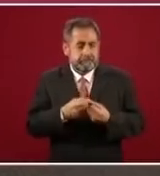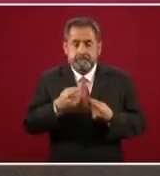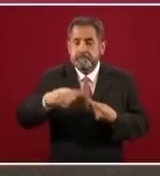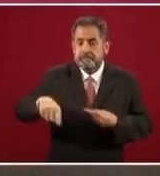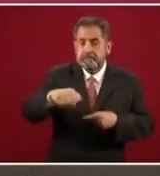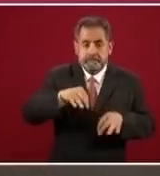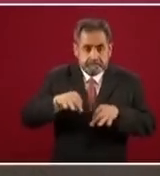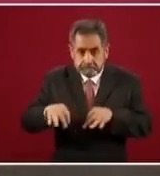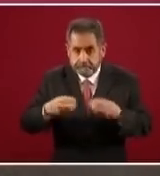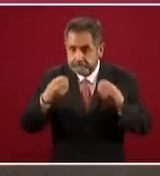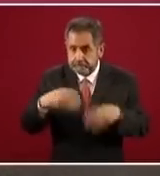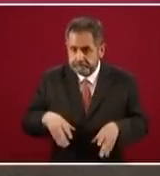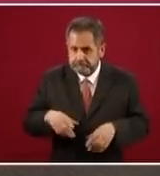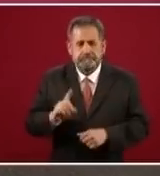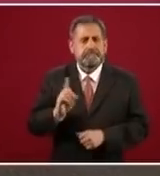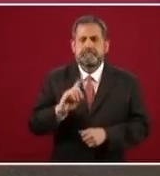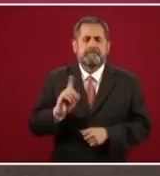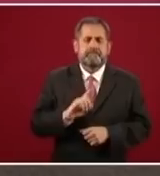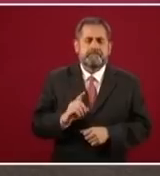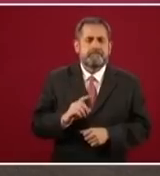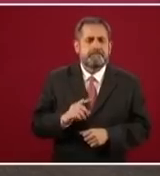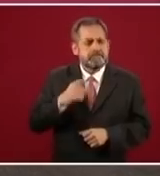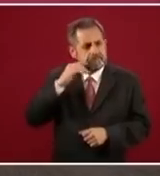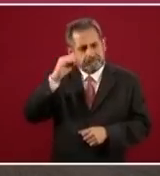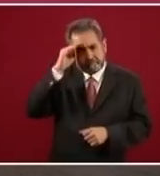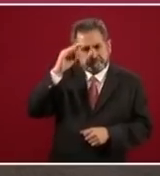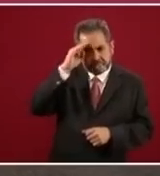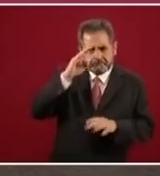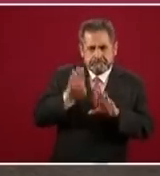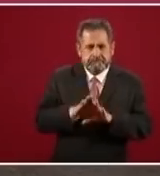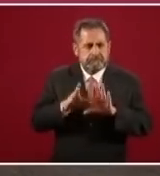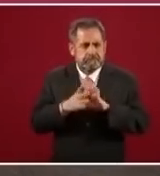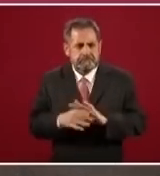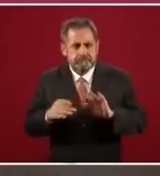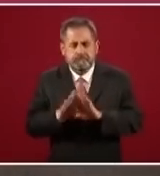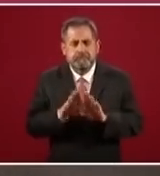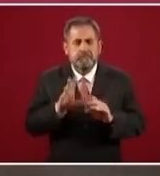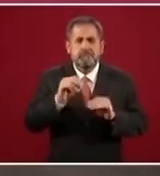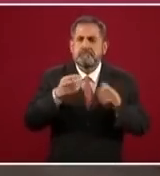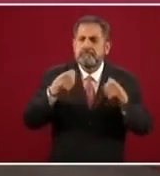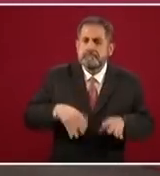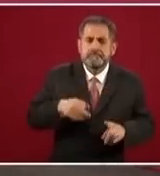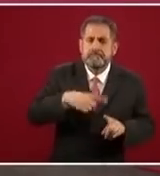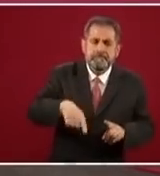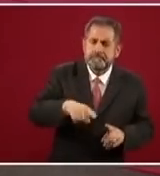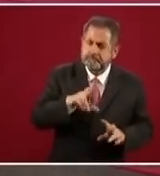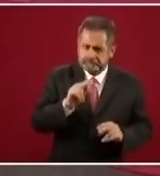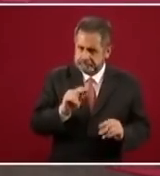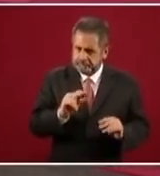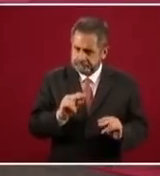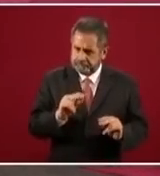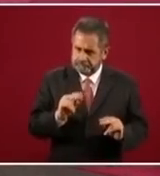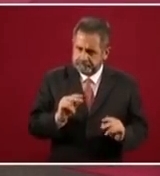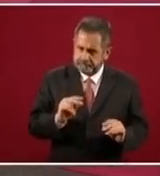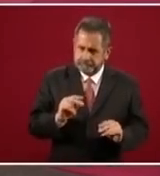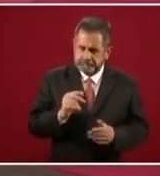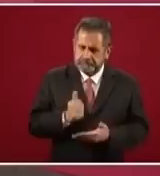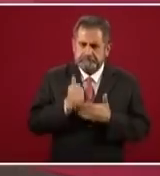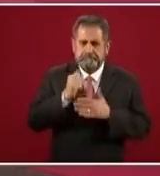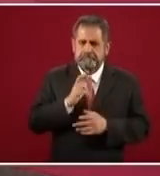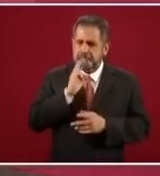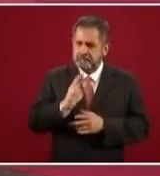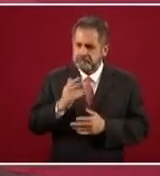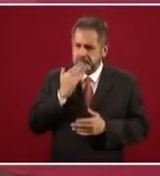trabajadores. Vamos a buscar la forma de que no afecte a los trabajadores,